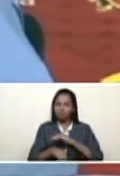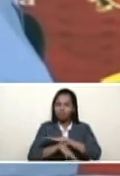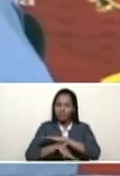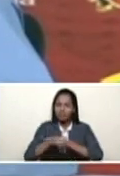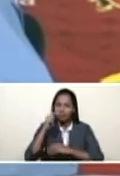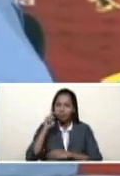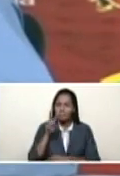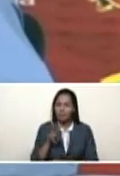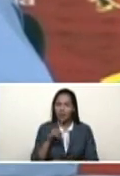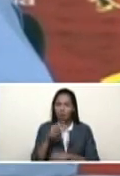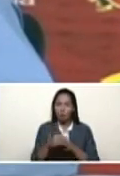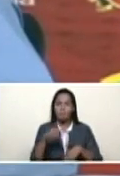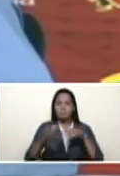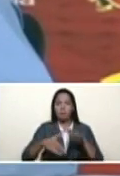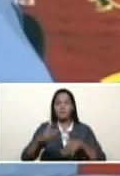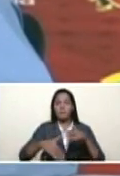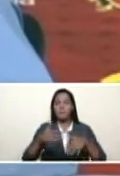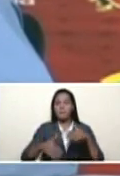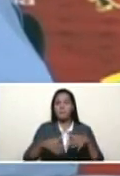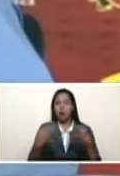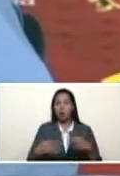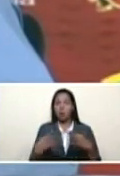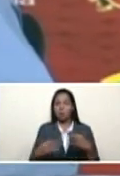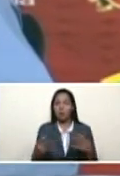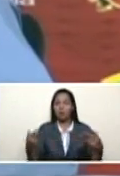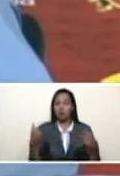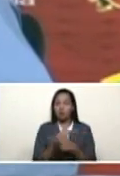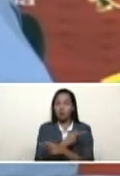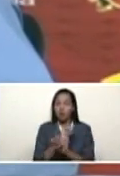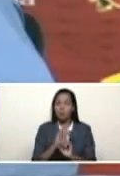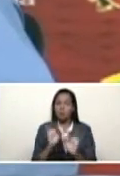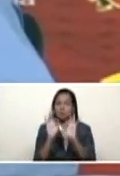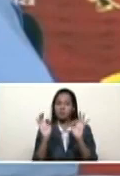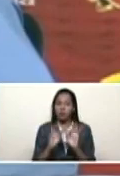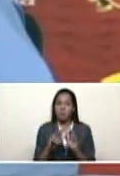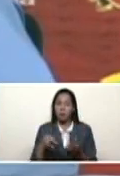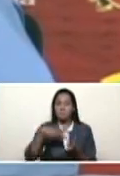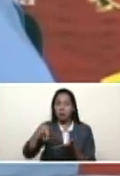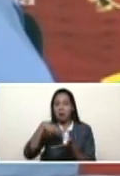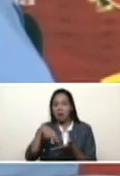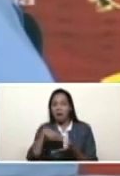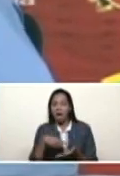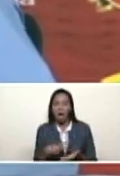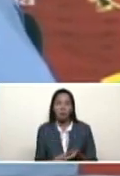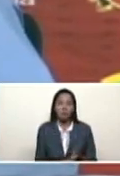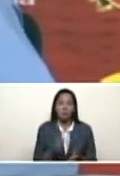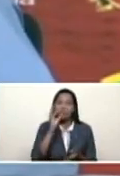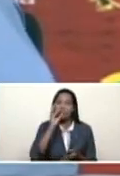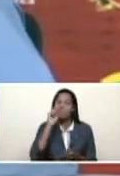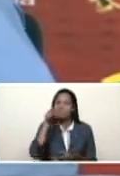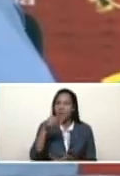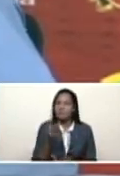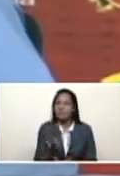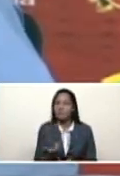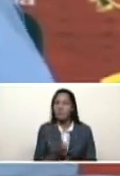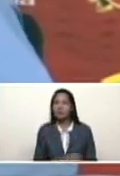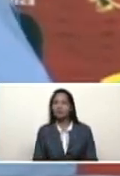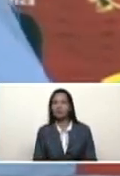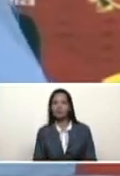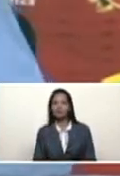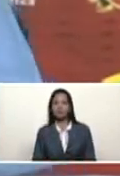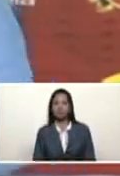que toquemos el tambor bien cruzado, bailemos y nos fumamos unos tabaquitos ahí, pues.